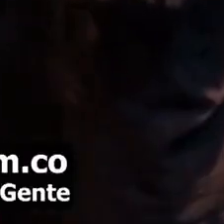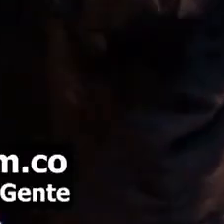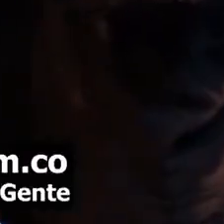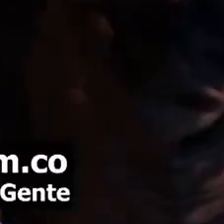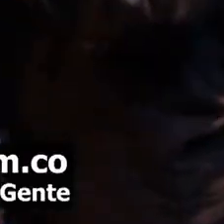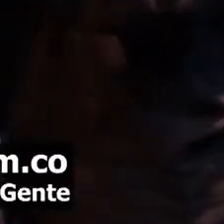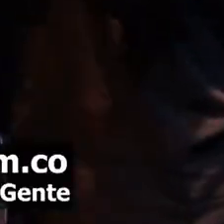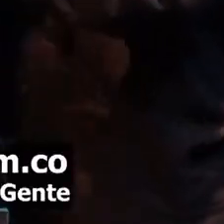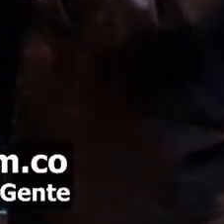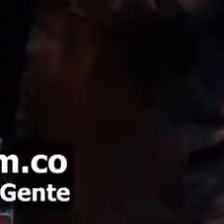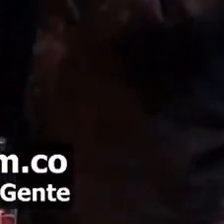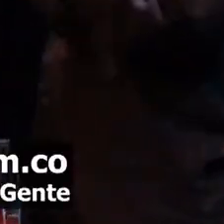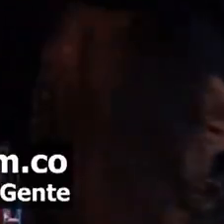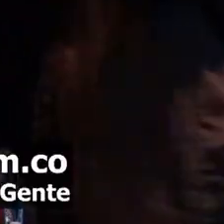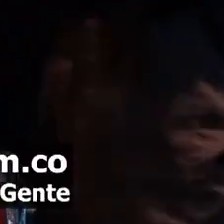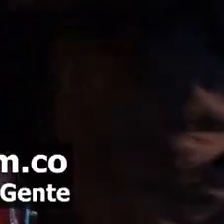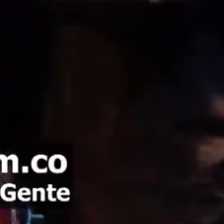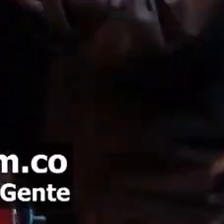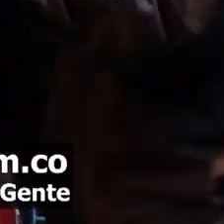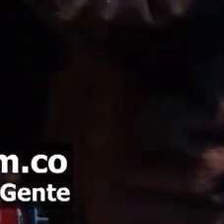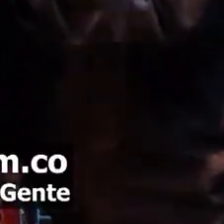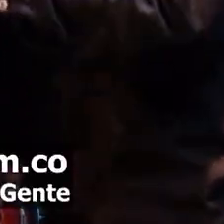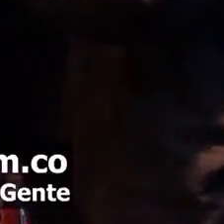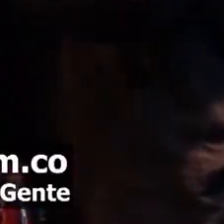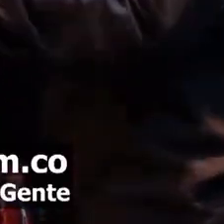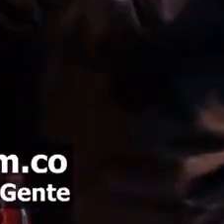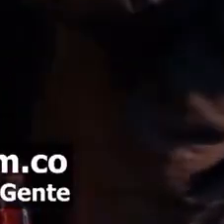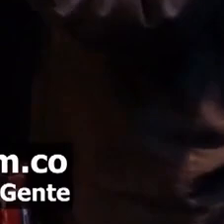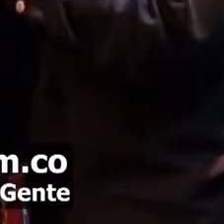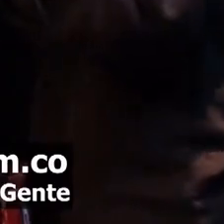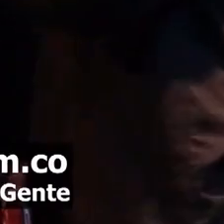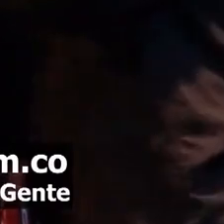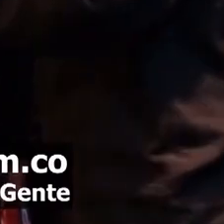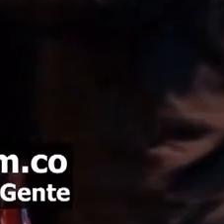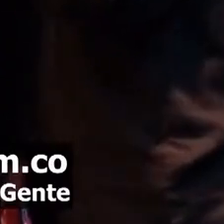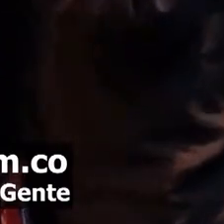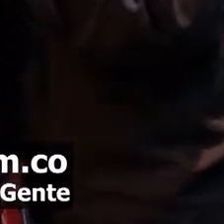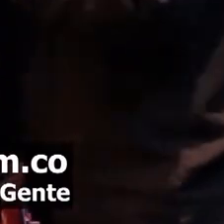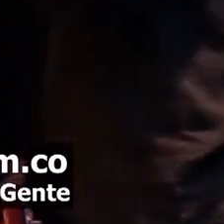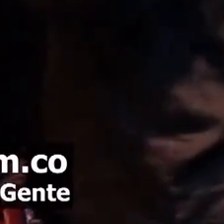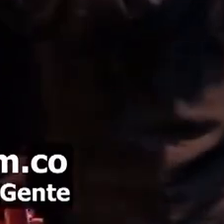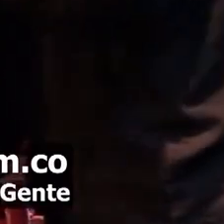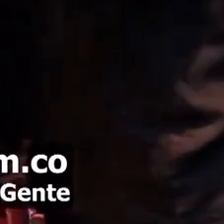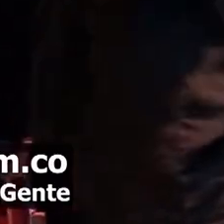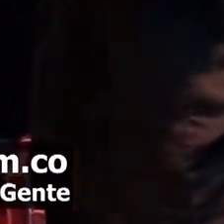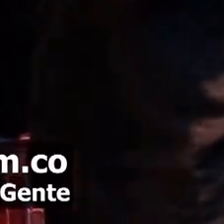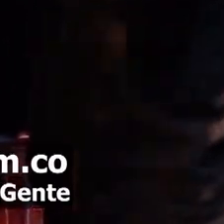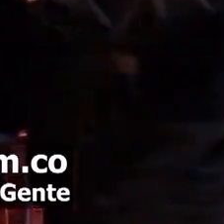¡Ay,